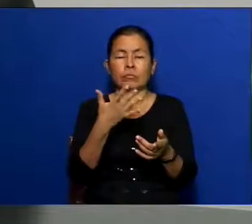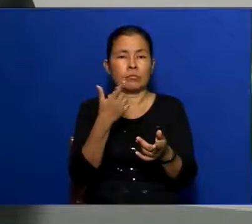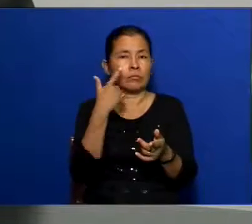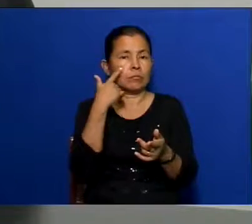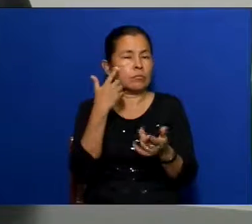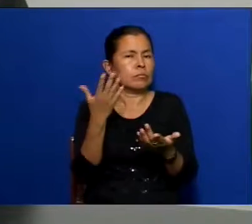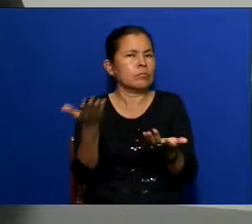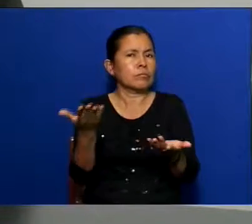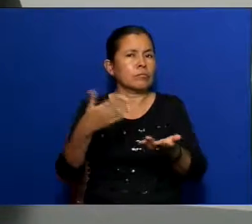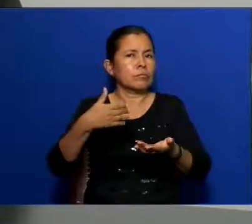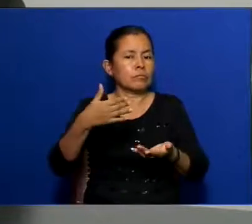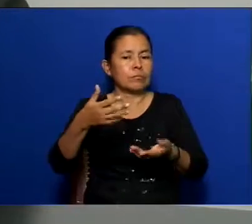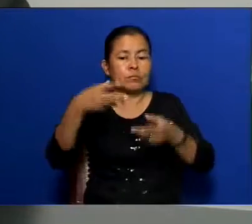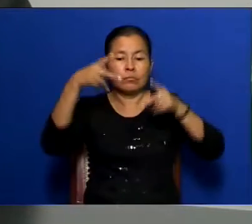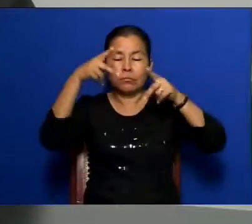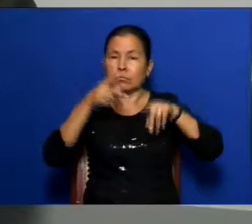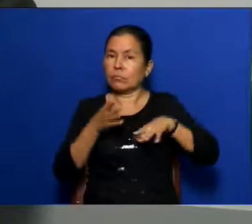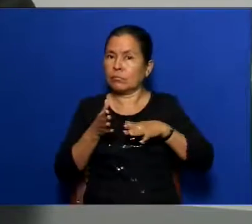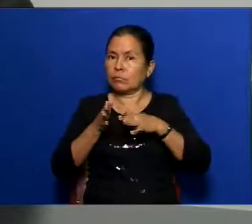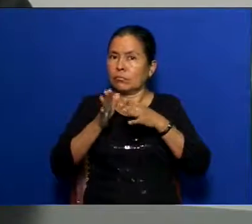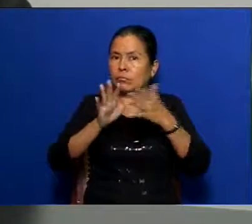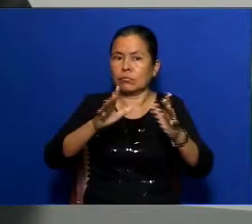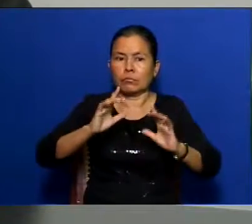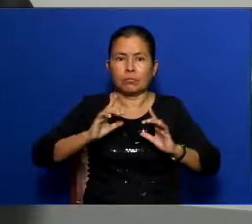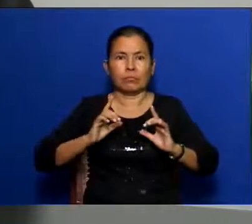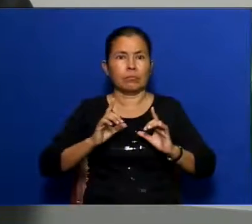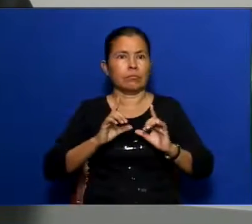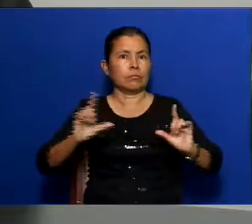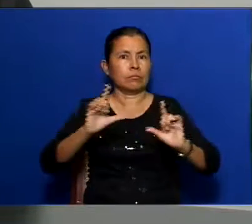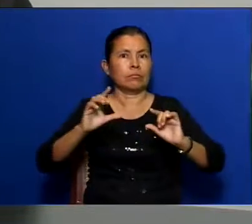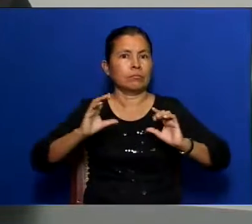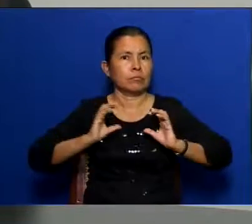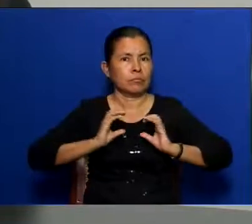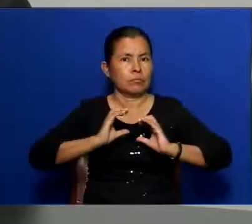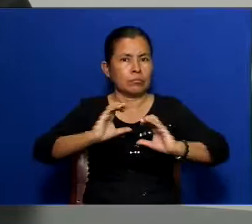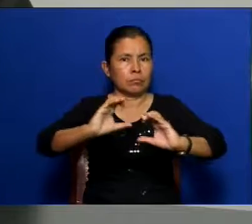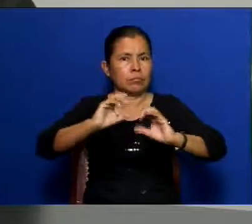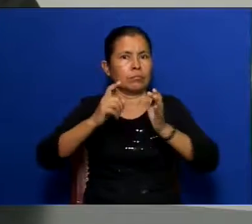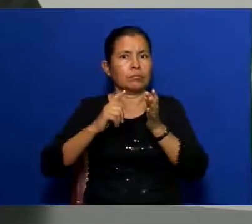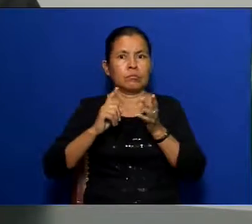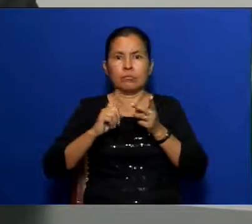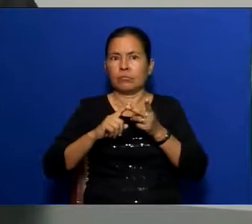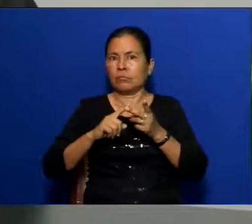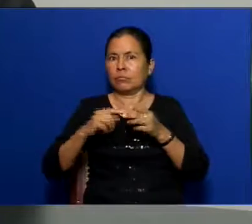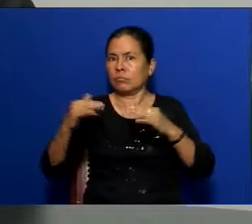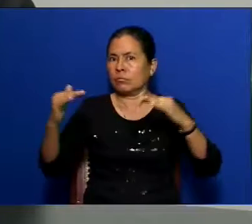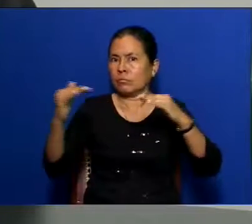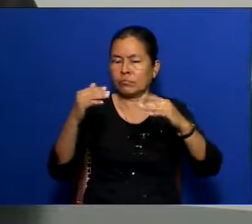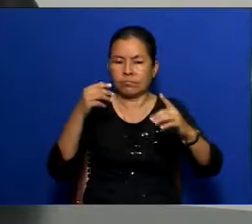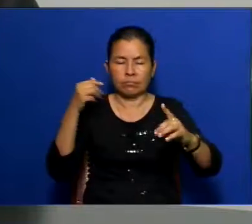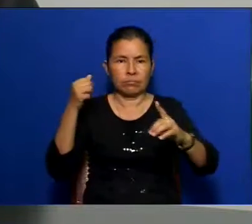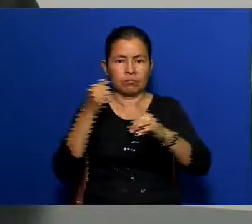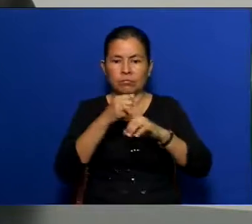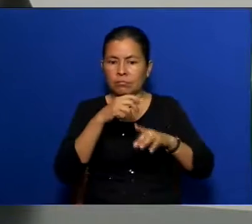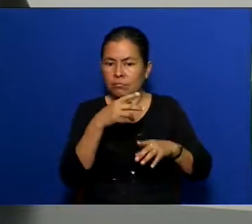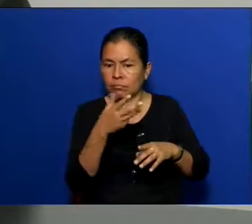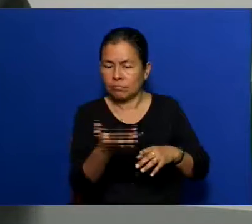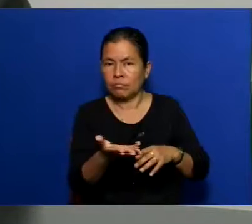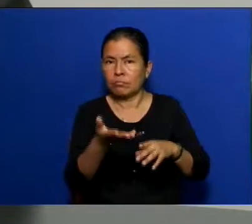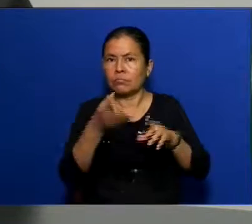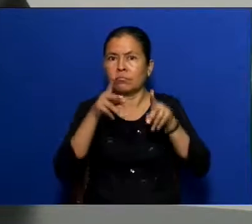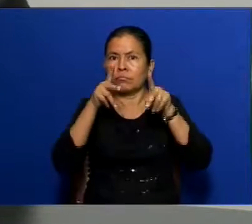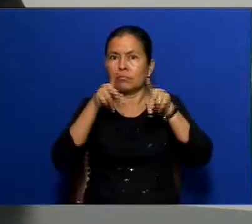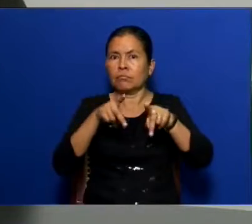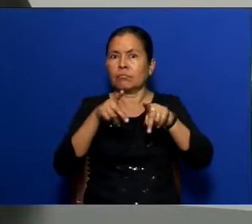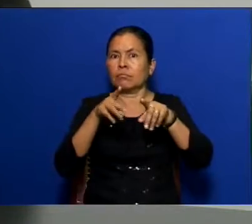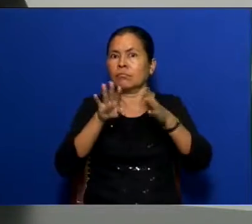sobre todo cuando hay personas que fallecen en vías públicas por accidente de tránsito o por otro tipo de causa, generalmente los medios